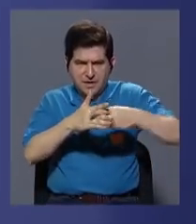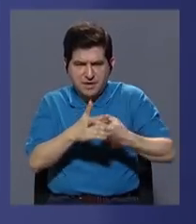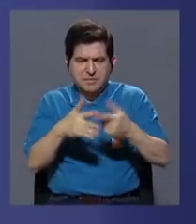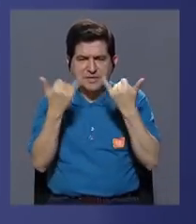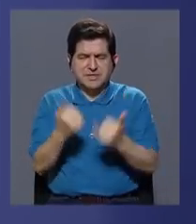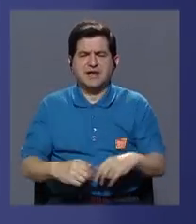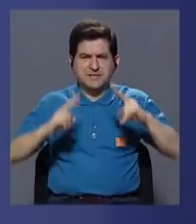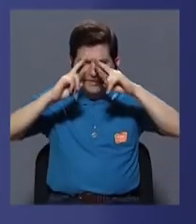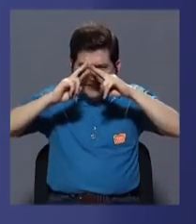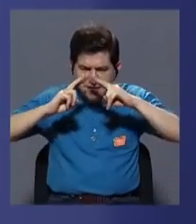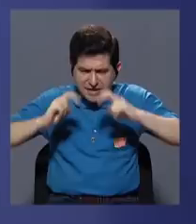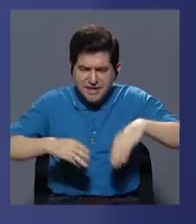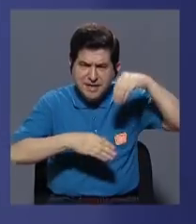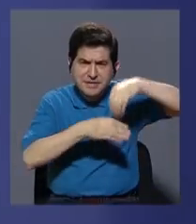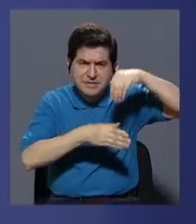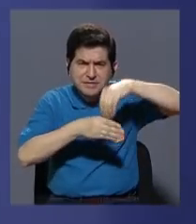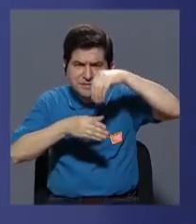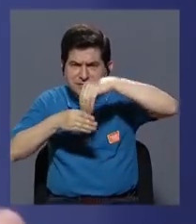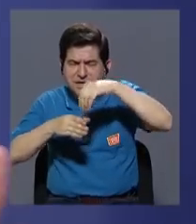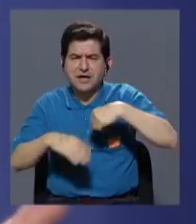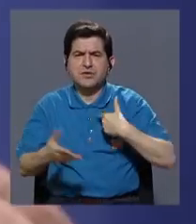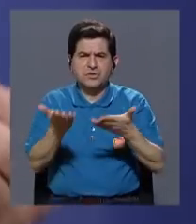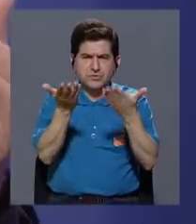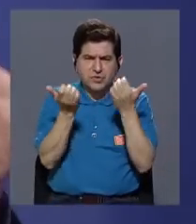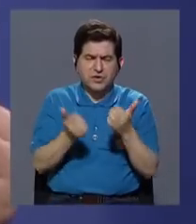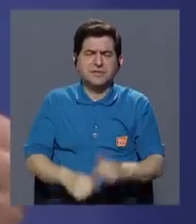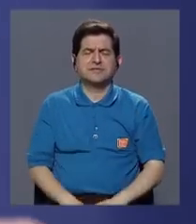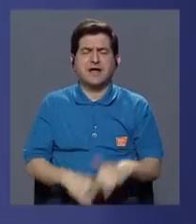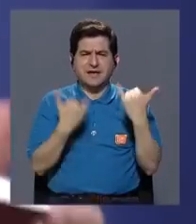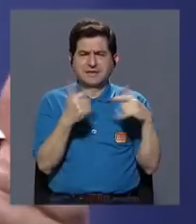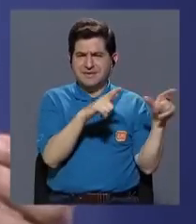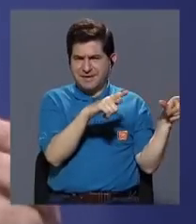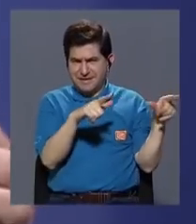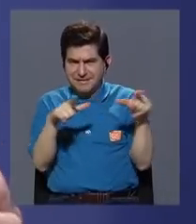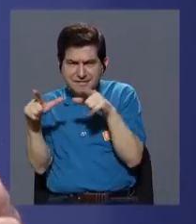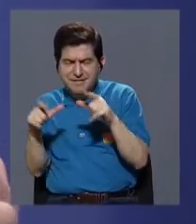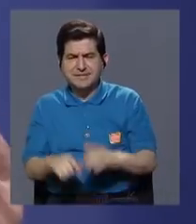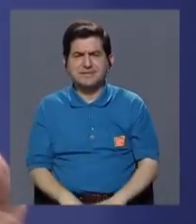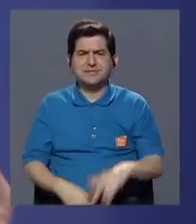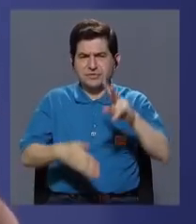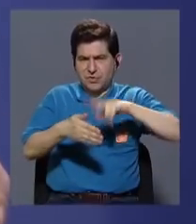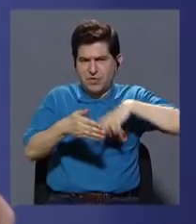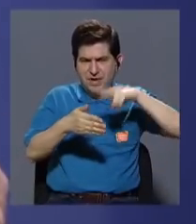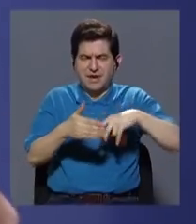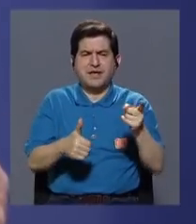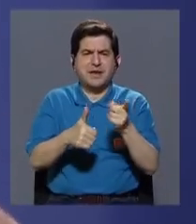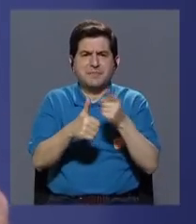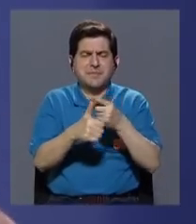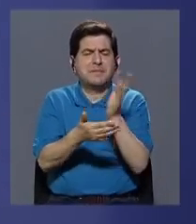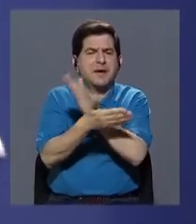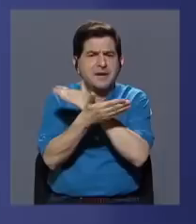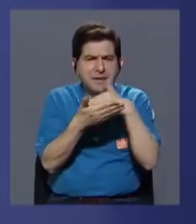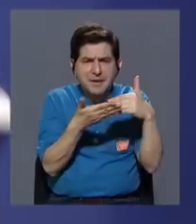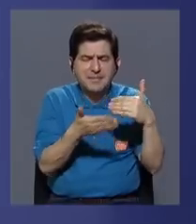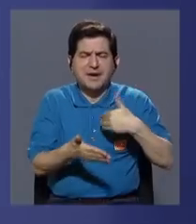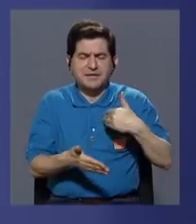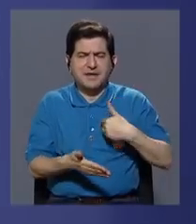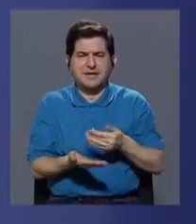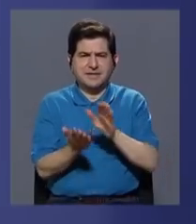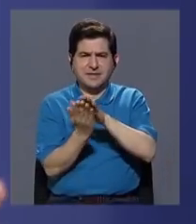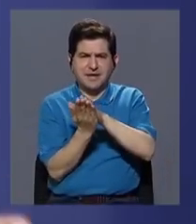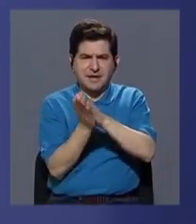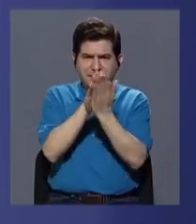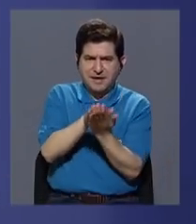como a adentrarnos más en el contenido me gustaría dejarlo como preparado y que no leyera la primera parte cita de la